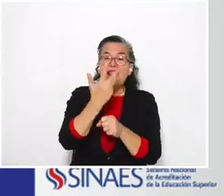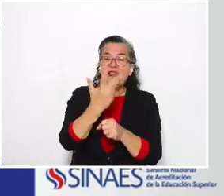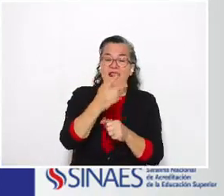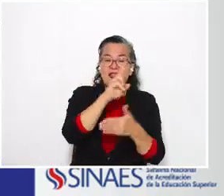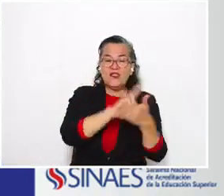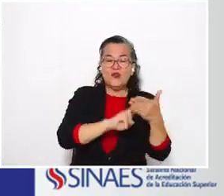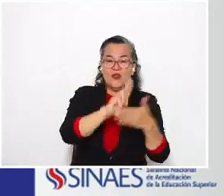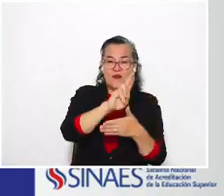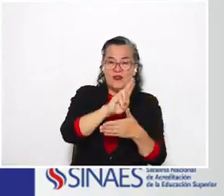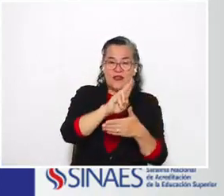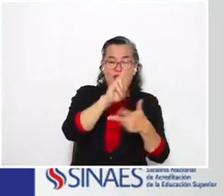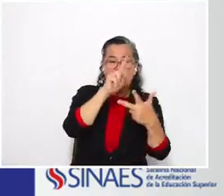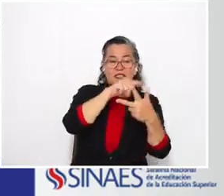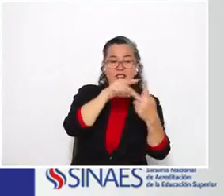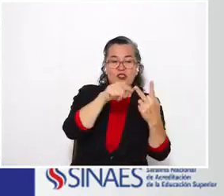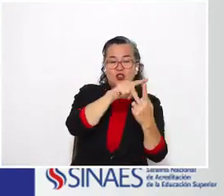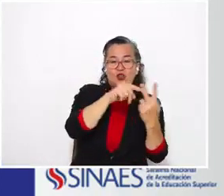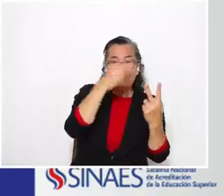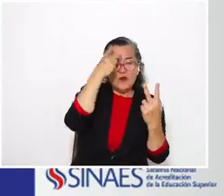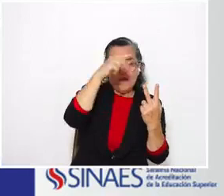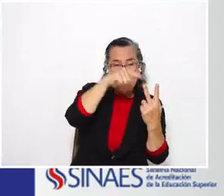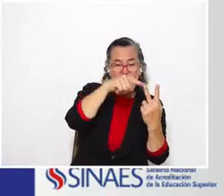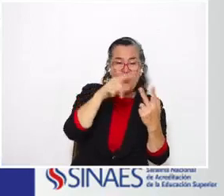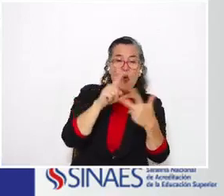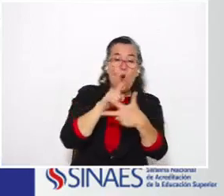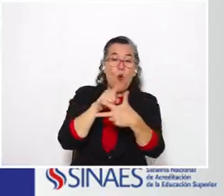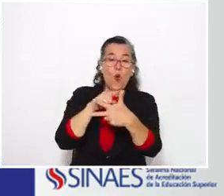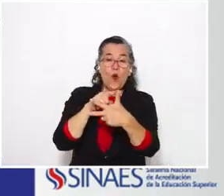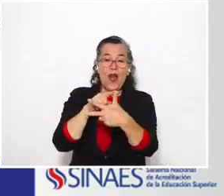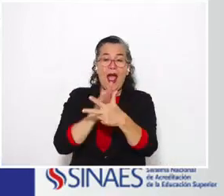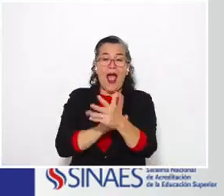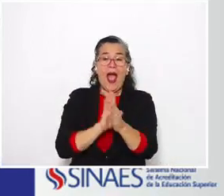de México y 1 de Haití, para que